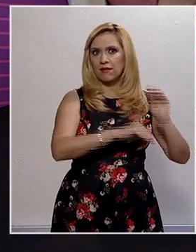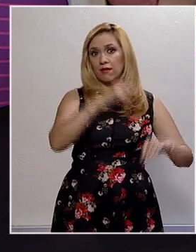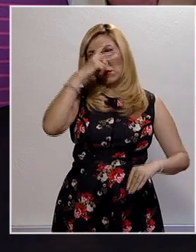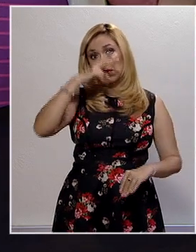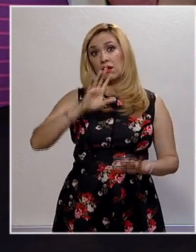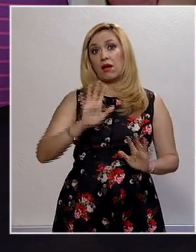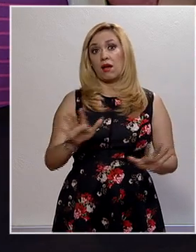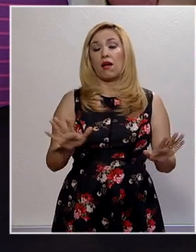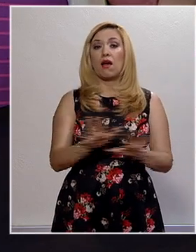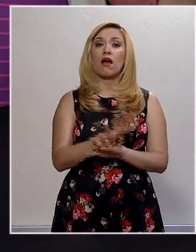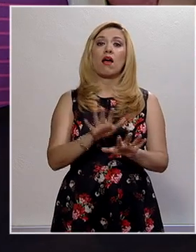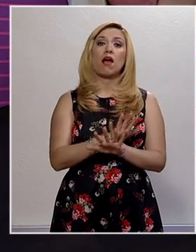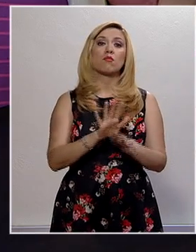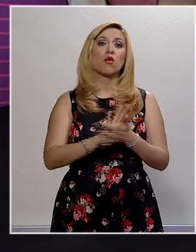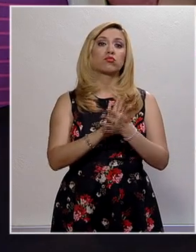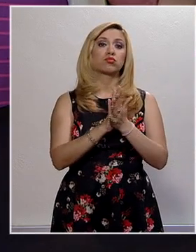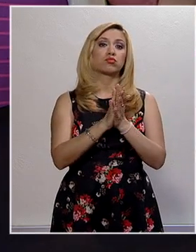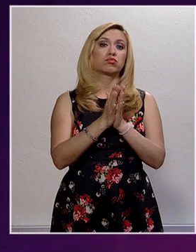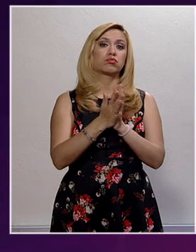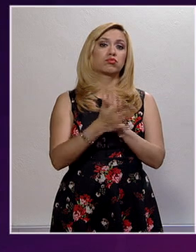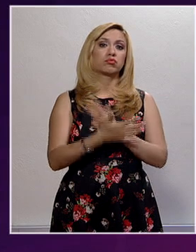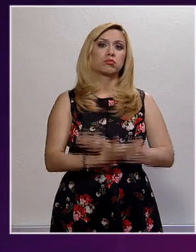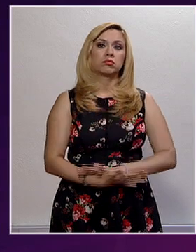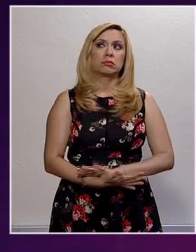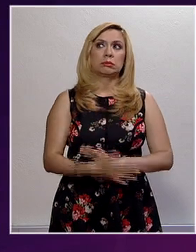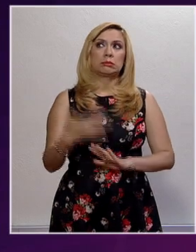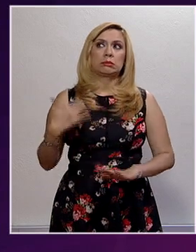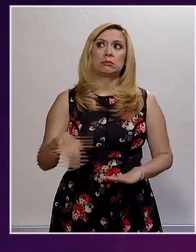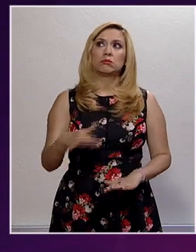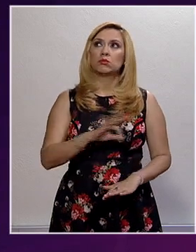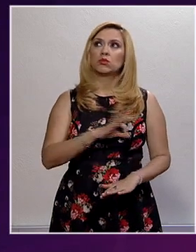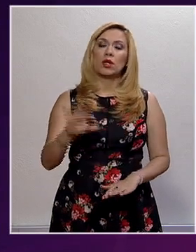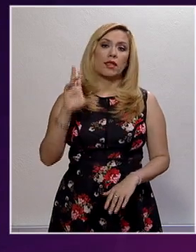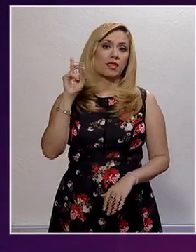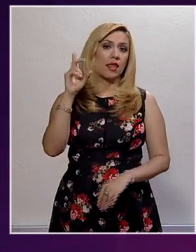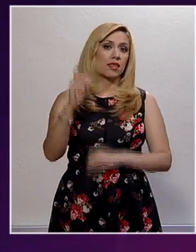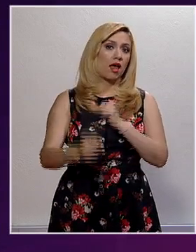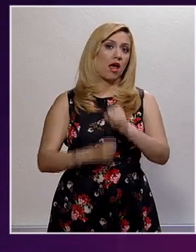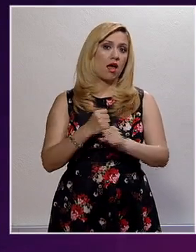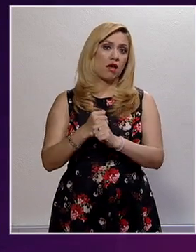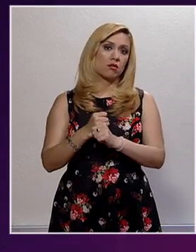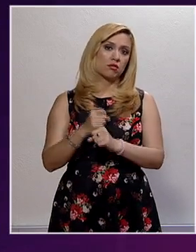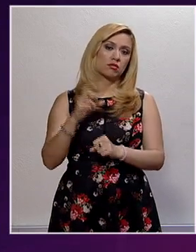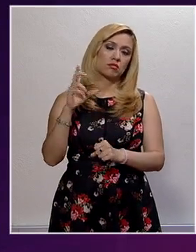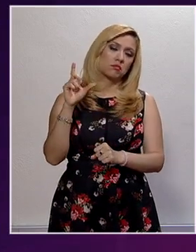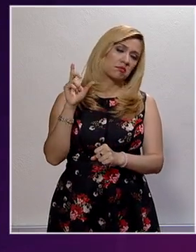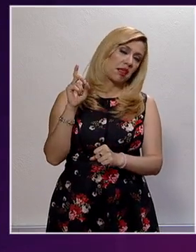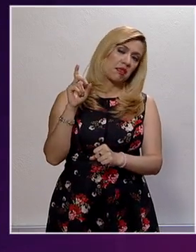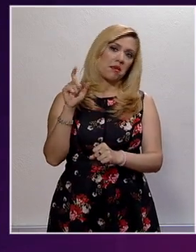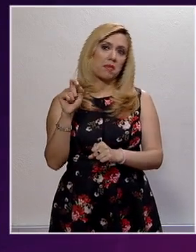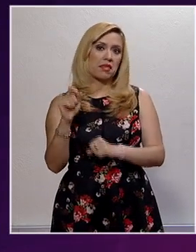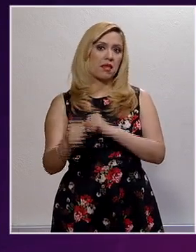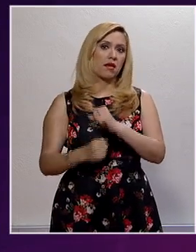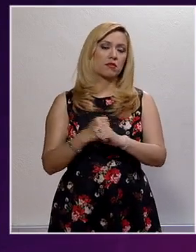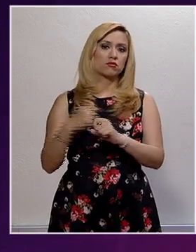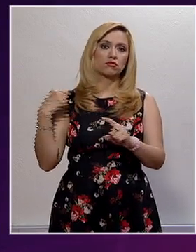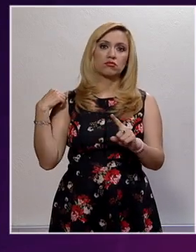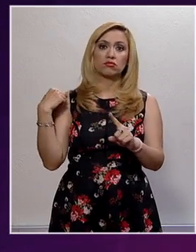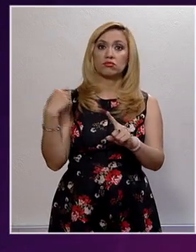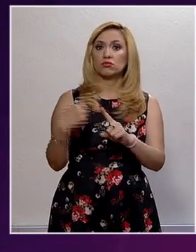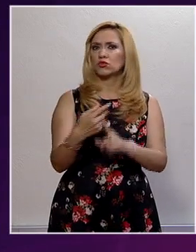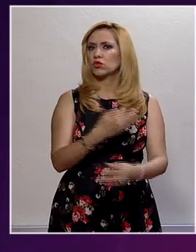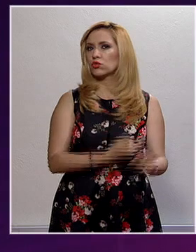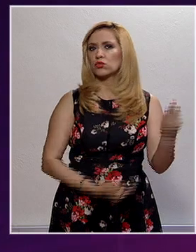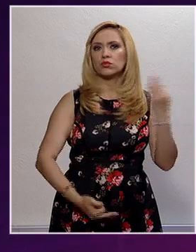ha transformado muchísimo esos últimos 30 años, 20 años, todo su